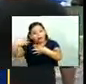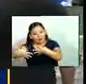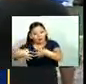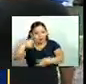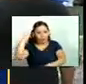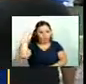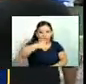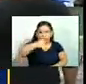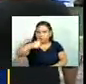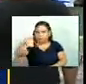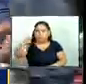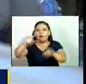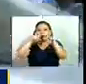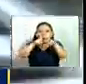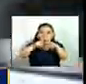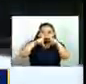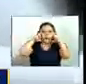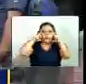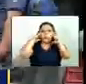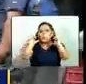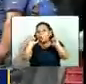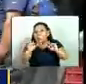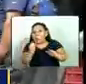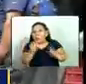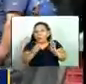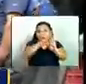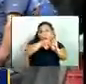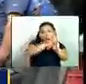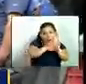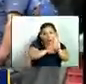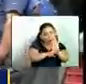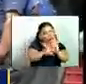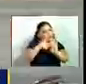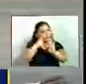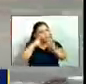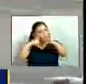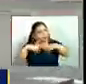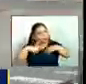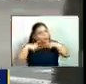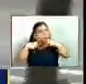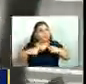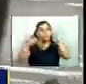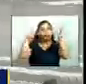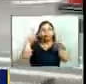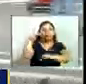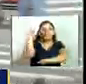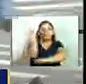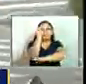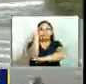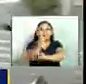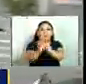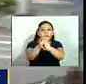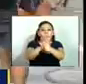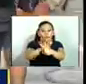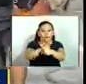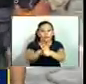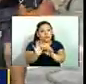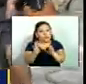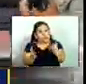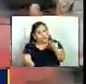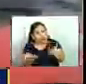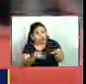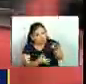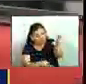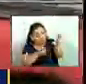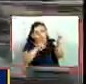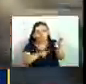obligatorio de mascarillas y aplicación de protocolos de bioseguridad por la pandemia de COVID-19 en la que podrían